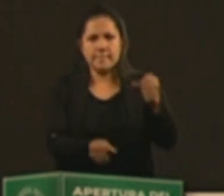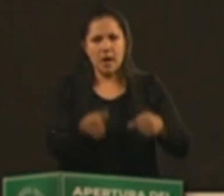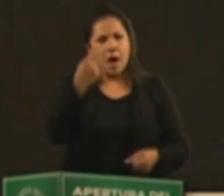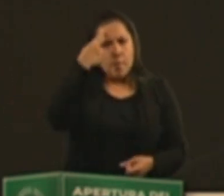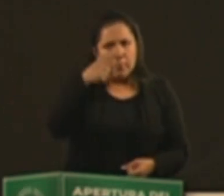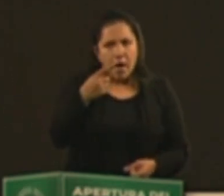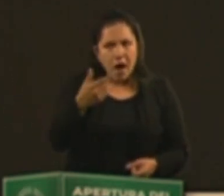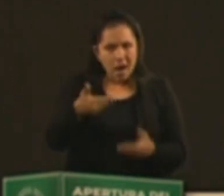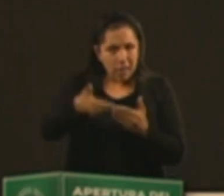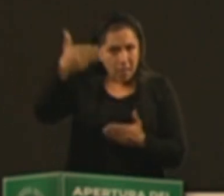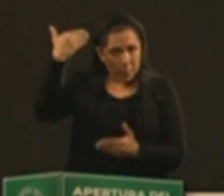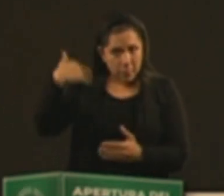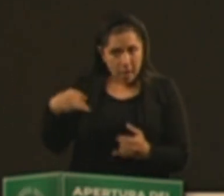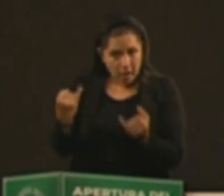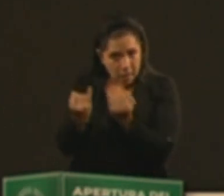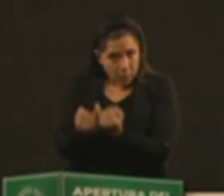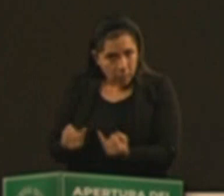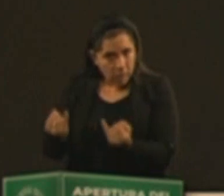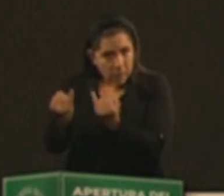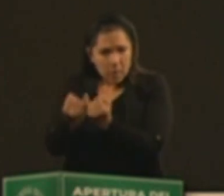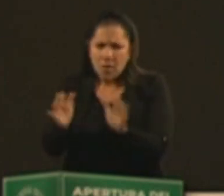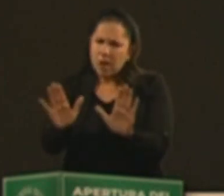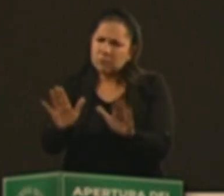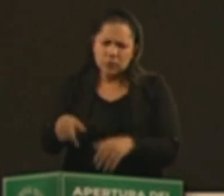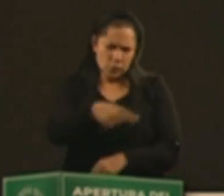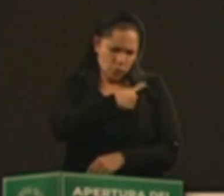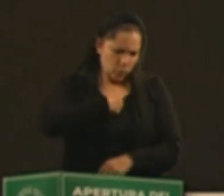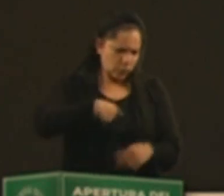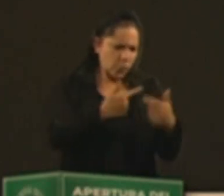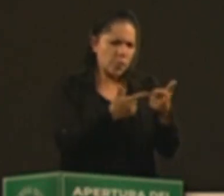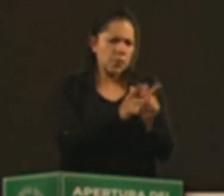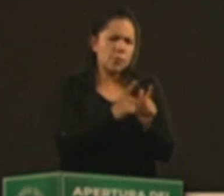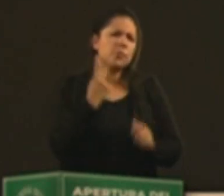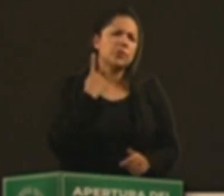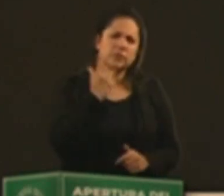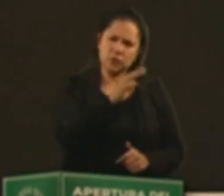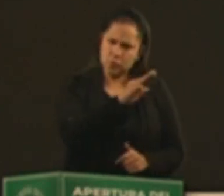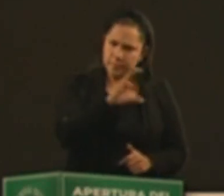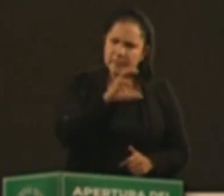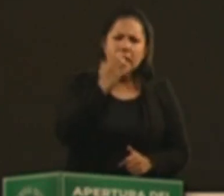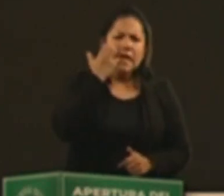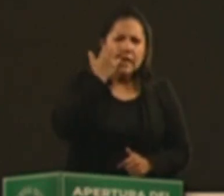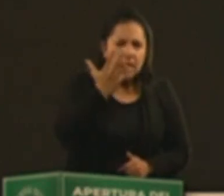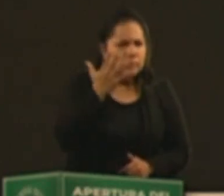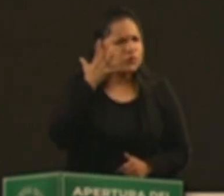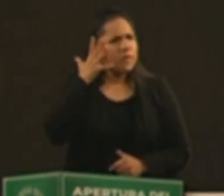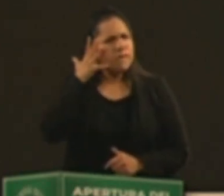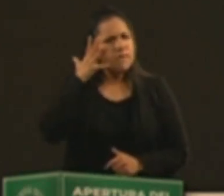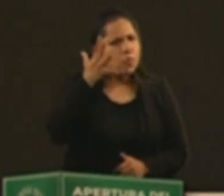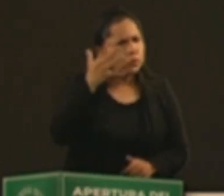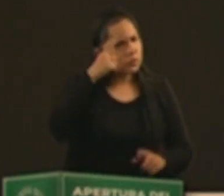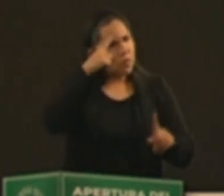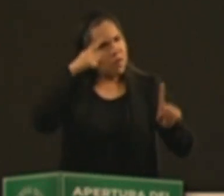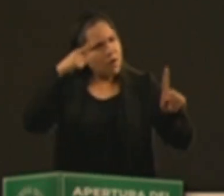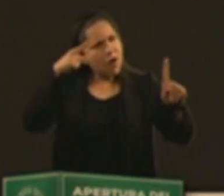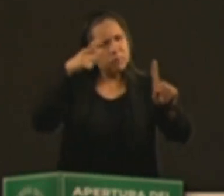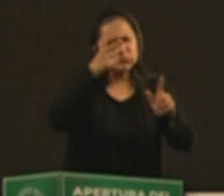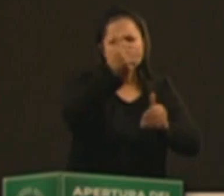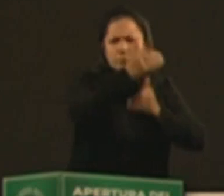Movimiento Ciudadano vamos hacia el futuro y estamos listas y listos para con alegría, de la mano de